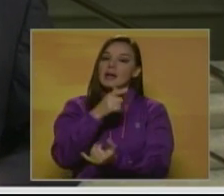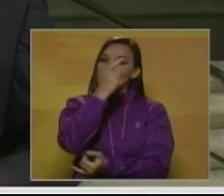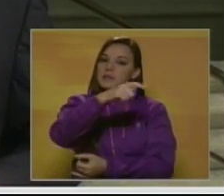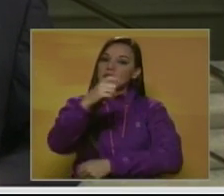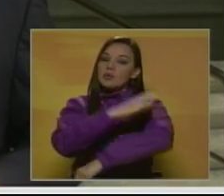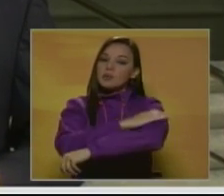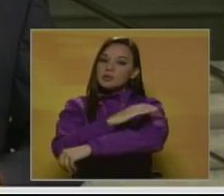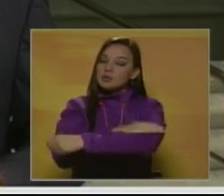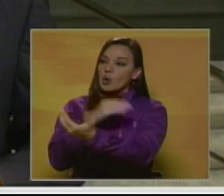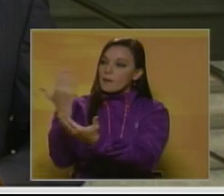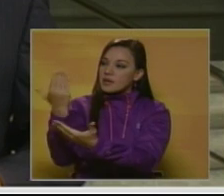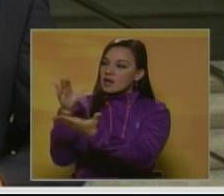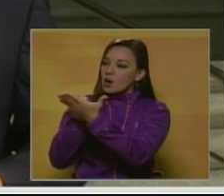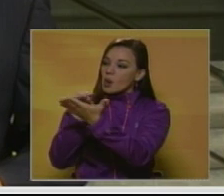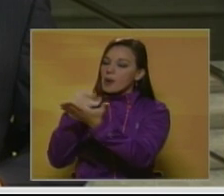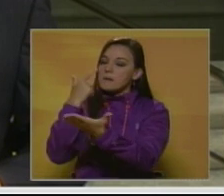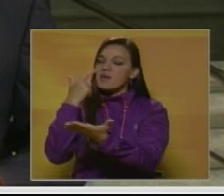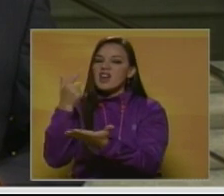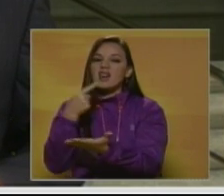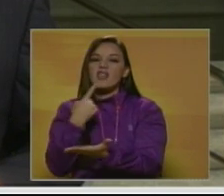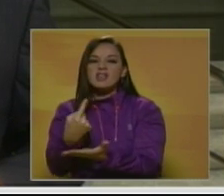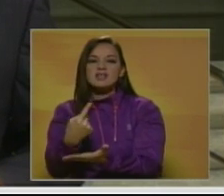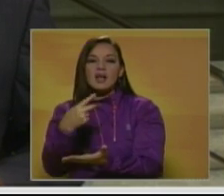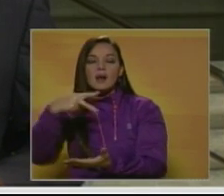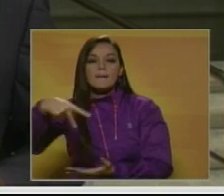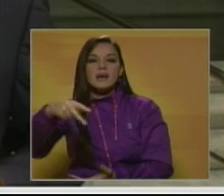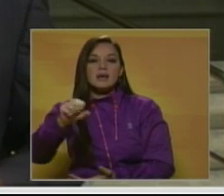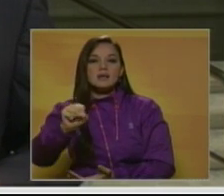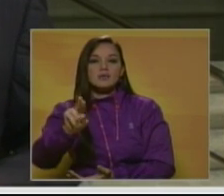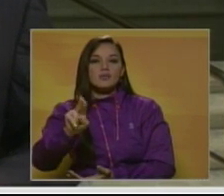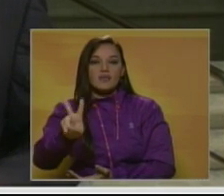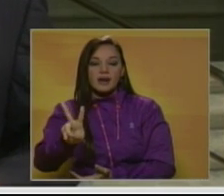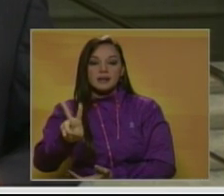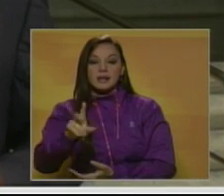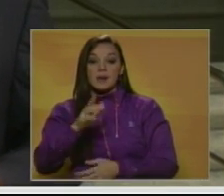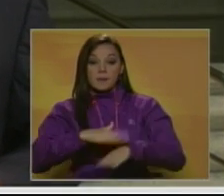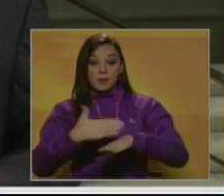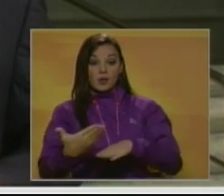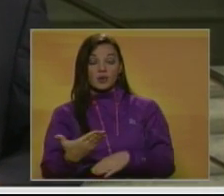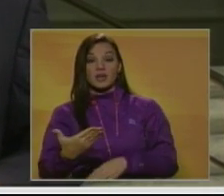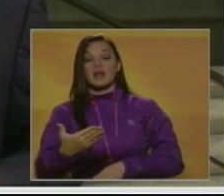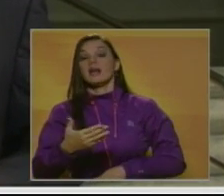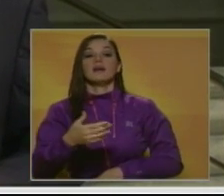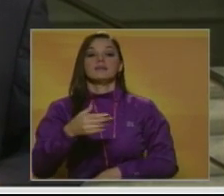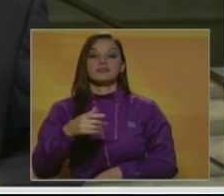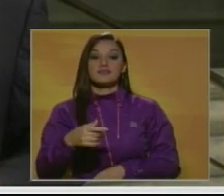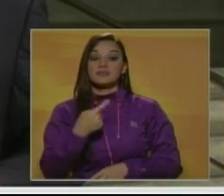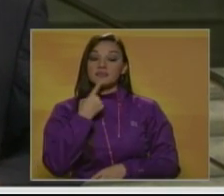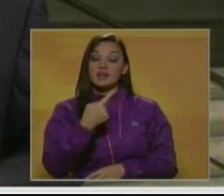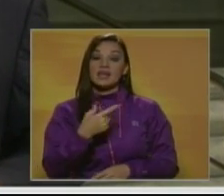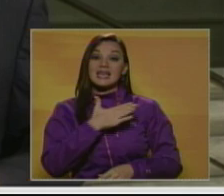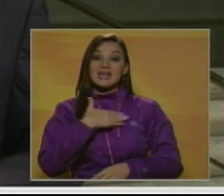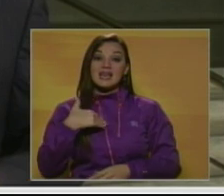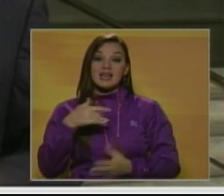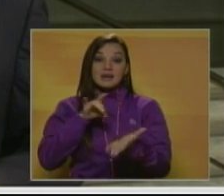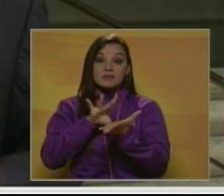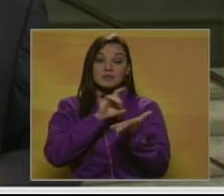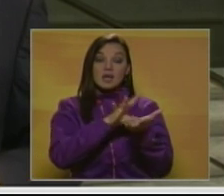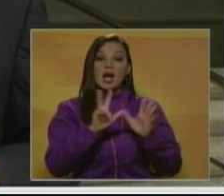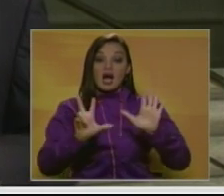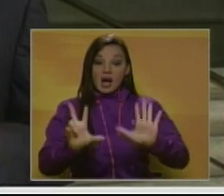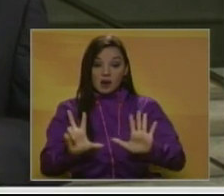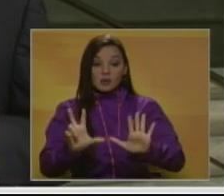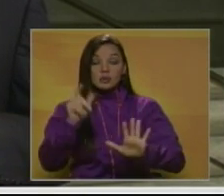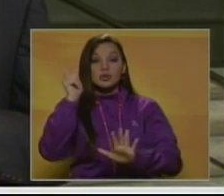recurso contra 6 conclusiones, resultados en 6 circuitos que están afectando a 8 diputados electos el pasado